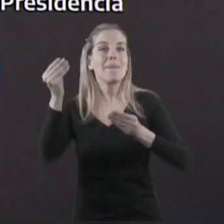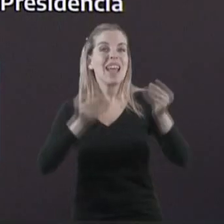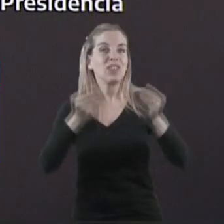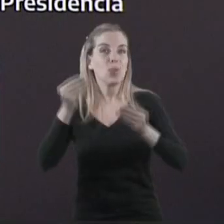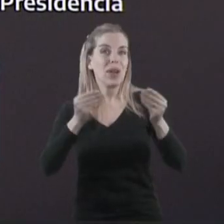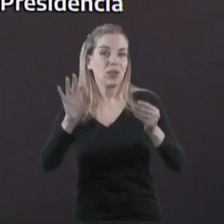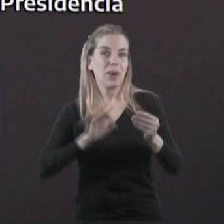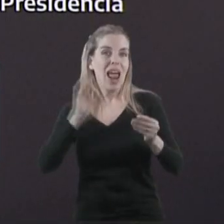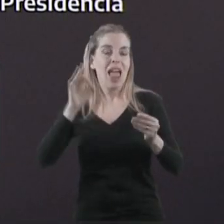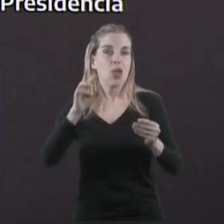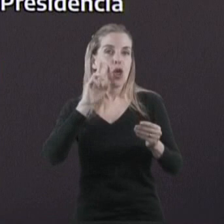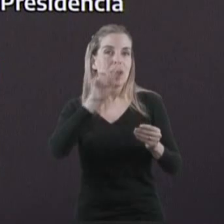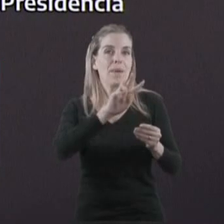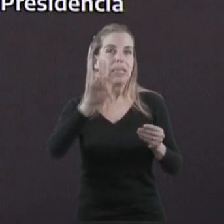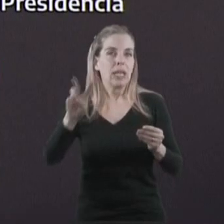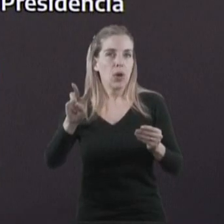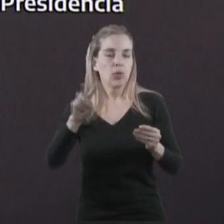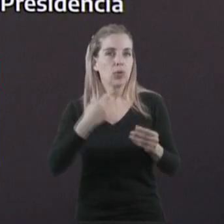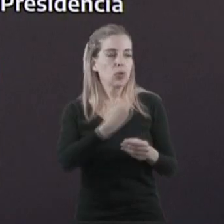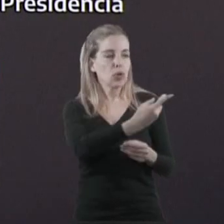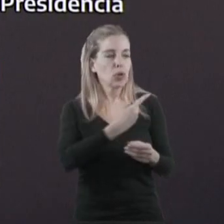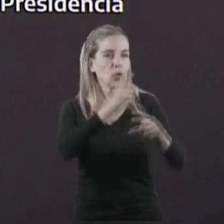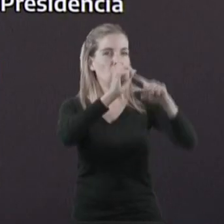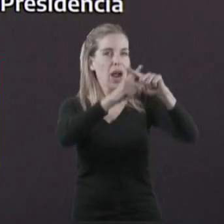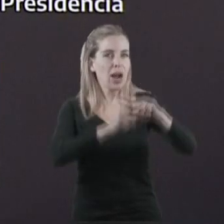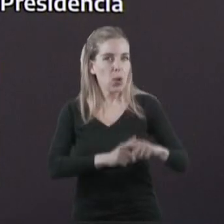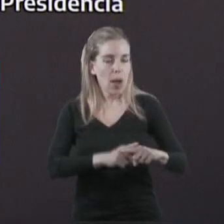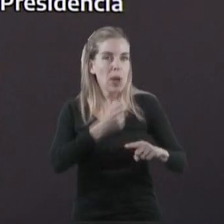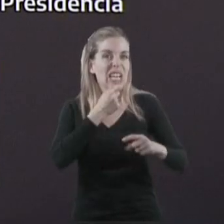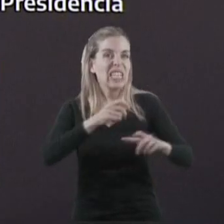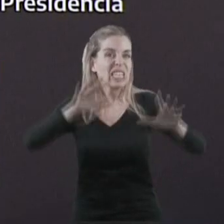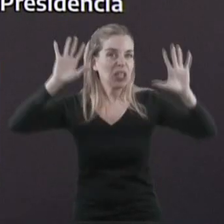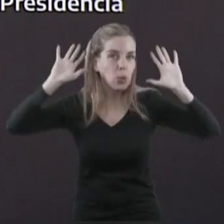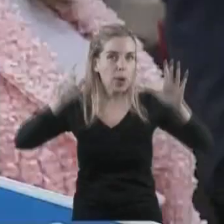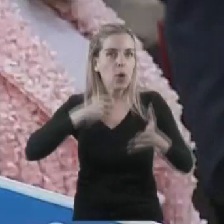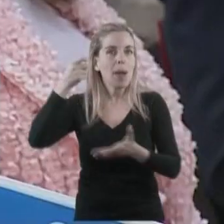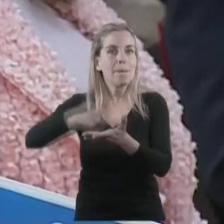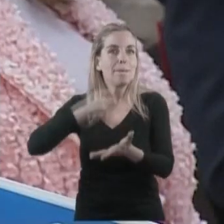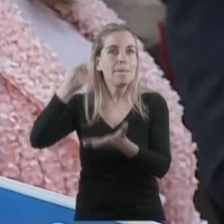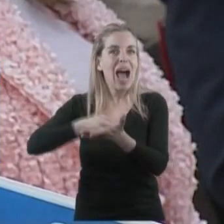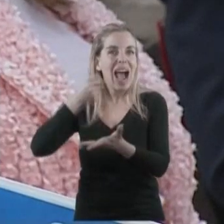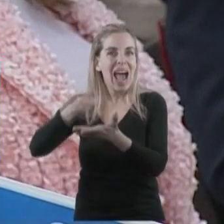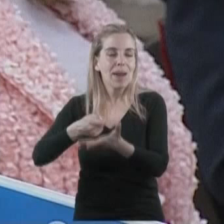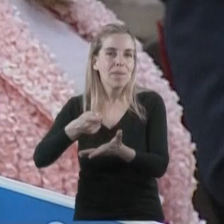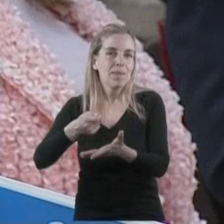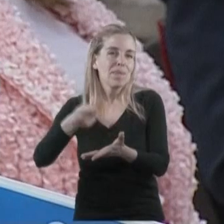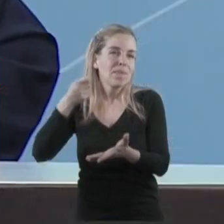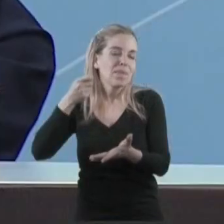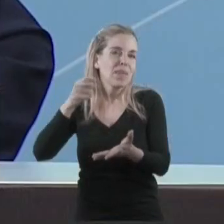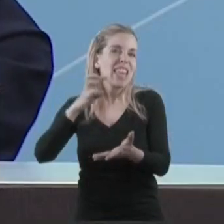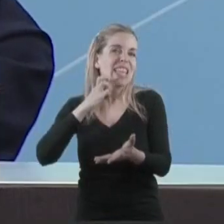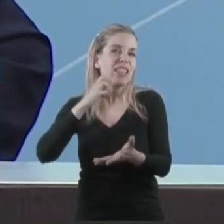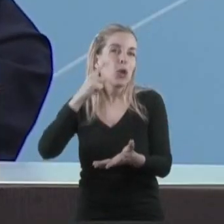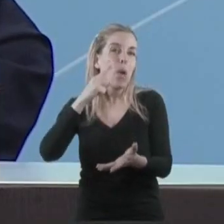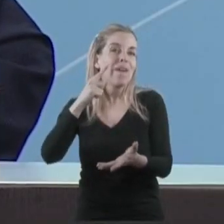el 2022. Y hacíamos la cuenta y decíamos, si tuviéramos que pagar todos estos miles de millones de dólares, los 19.000